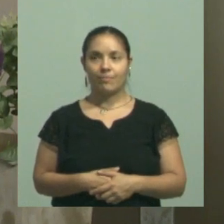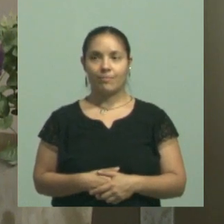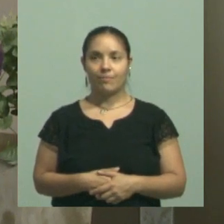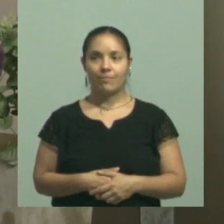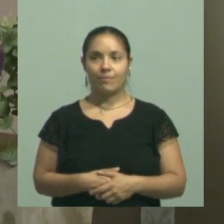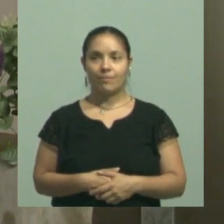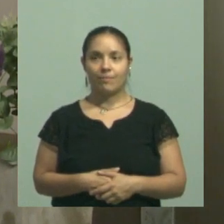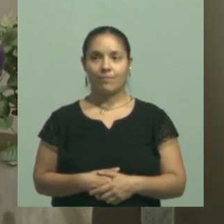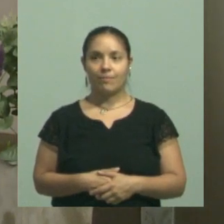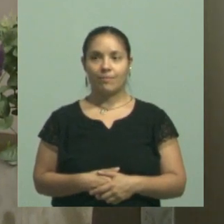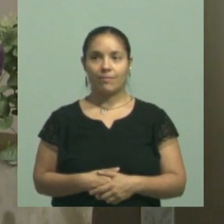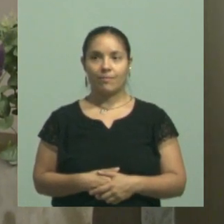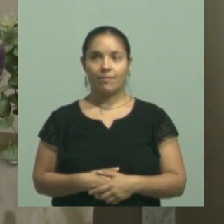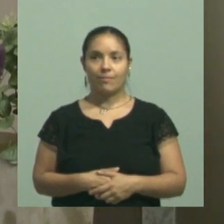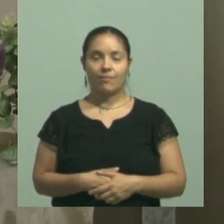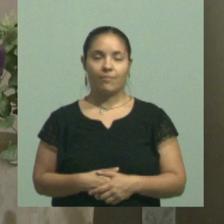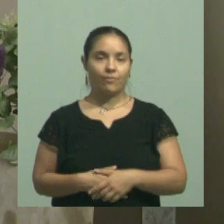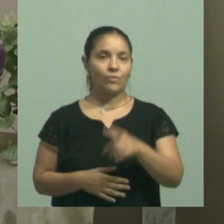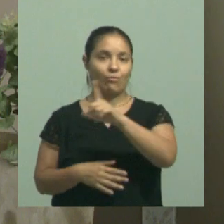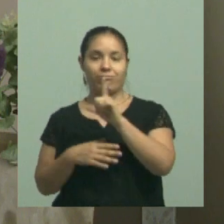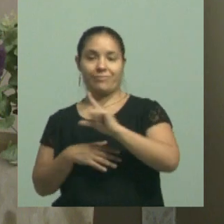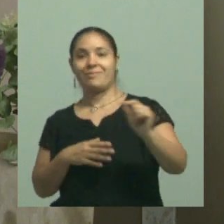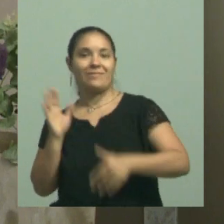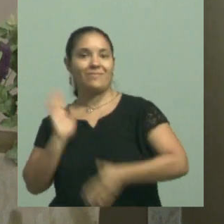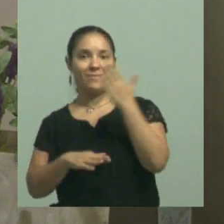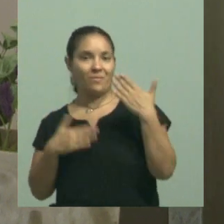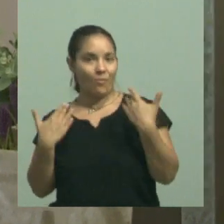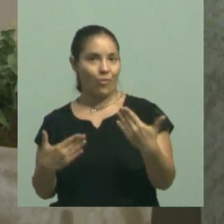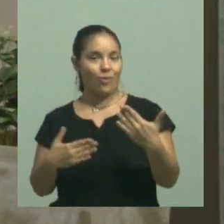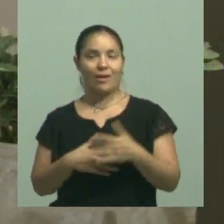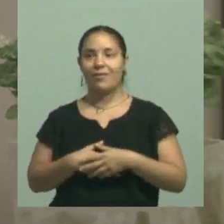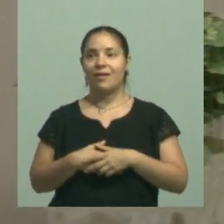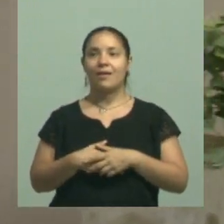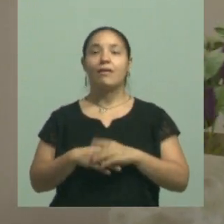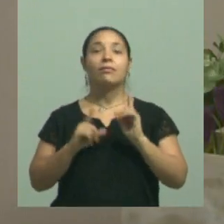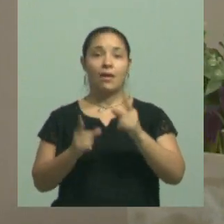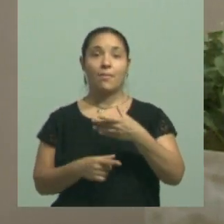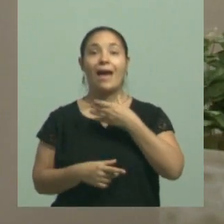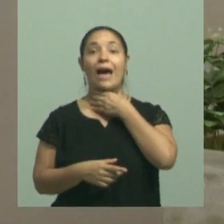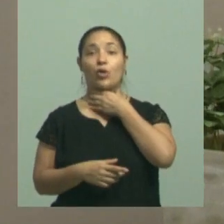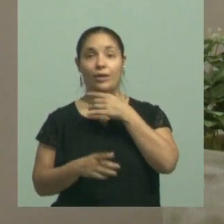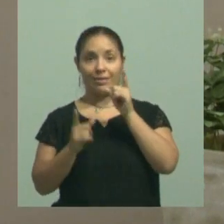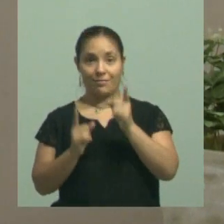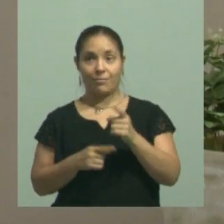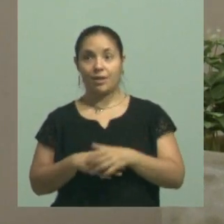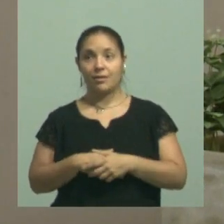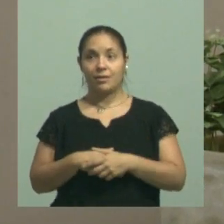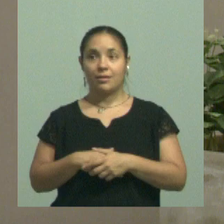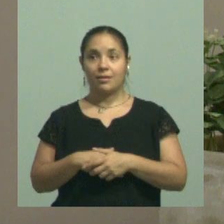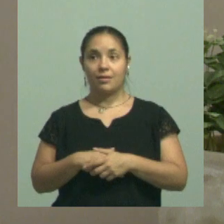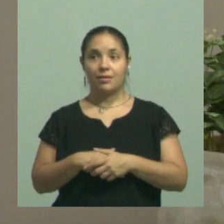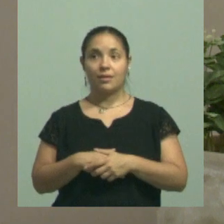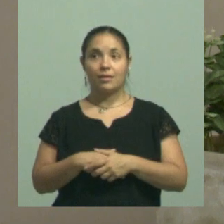y mi mano sale. Muy bien, y ya muy me bien. Puedo ir. Sí. Esos mecanismos, igual que el ahorque, que es muy común que nos quieran ahorcar.